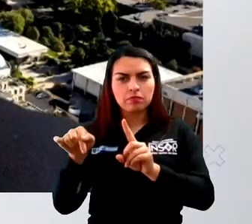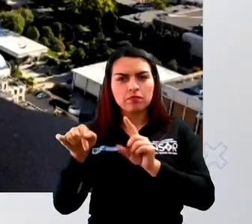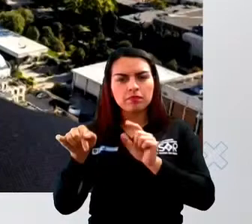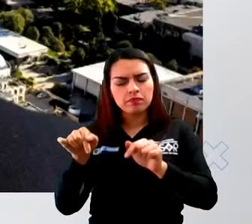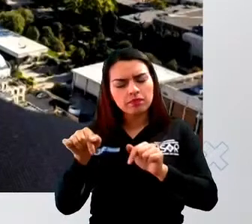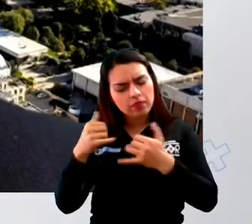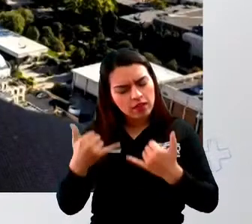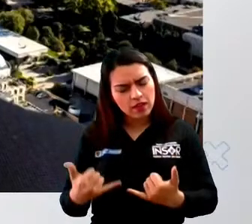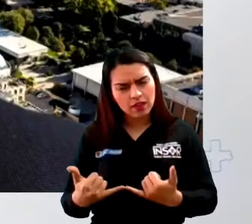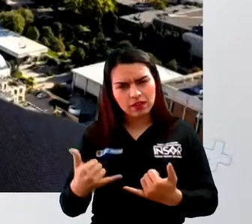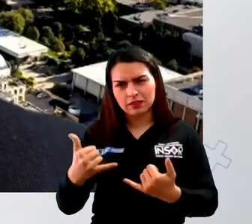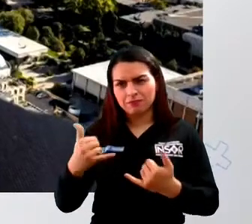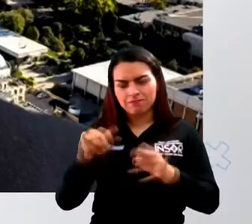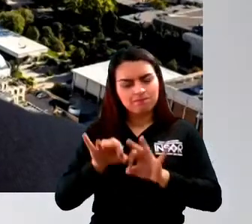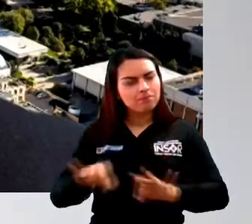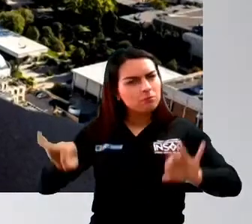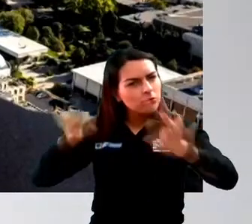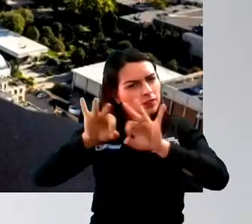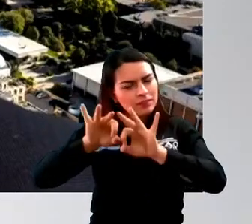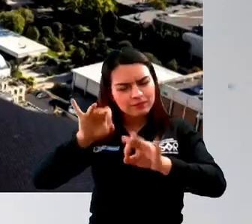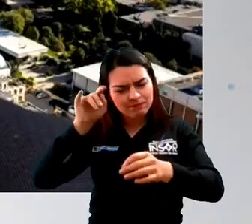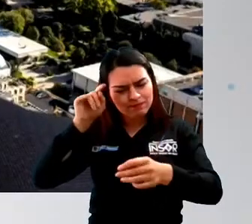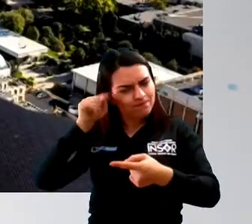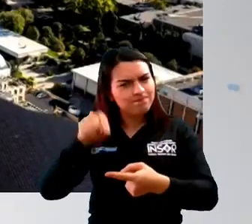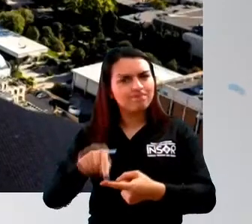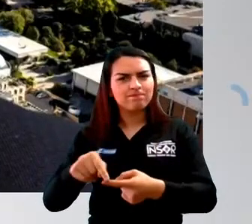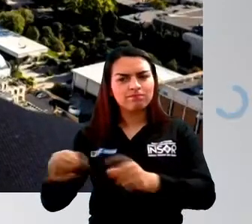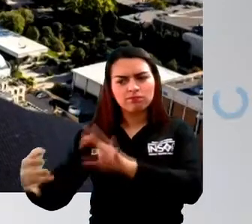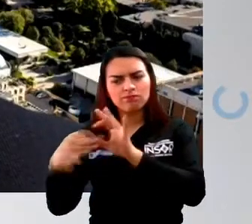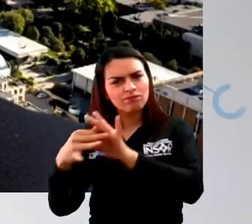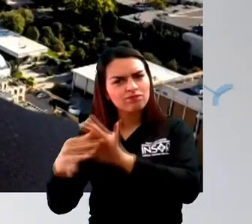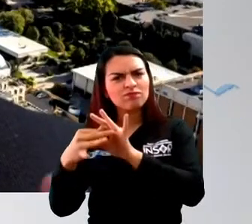conocimiento es cómo crear